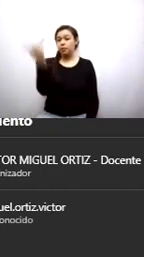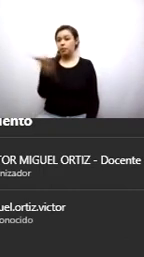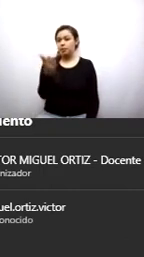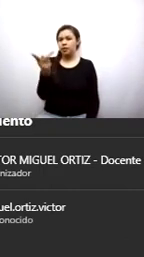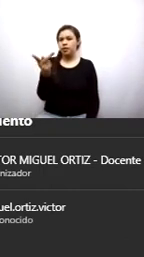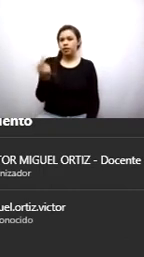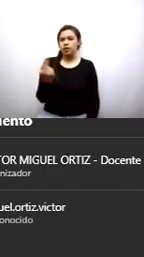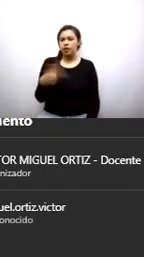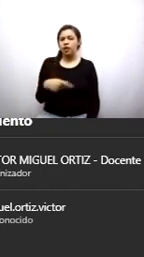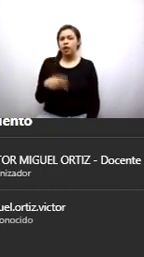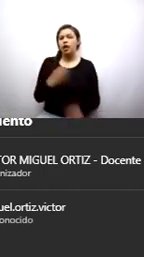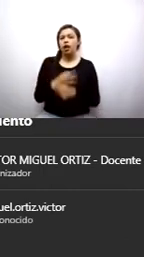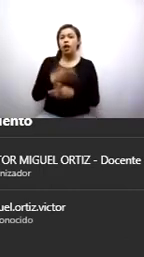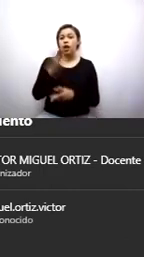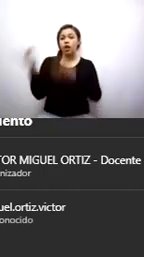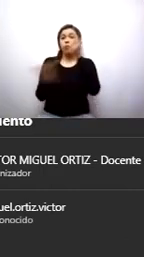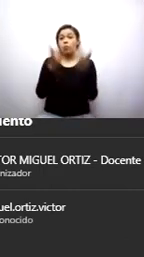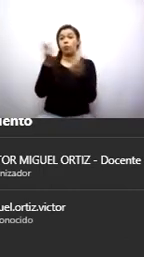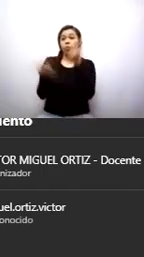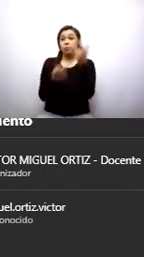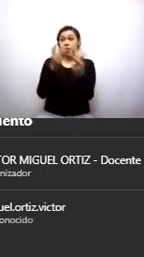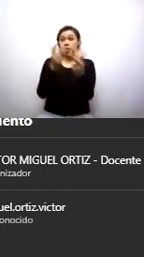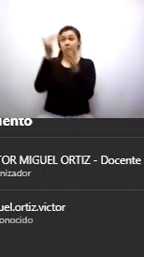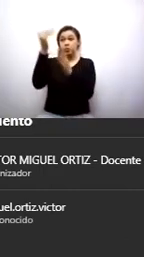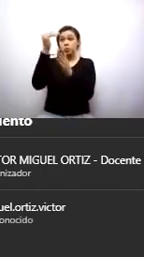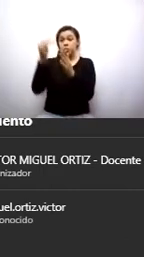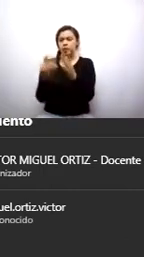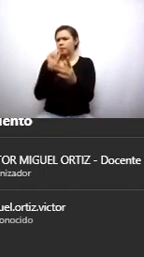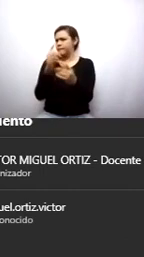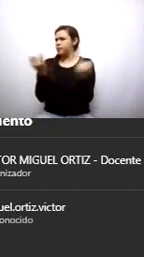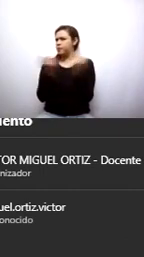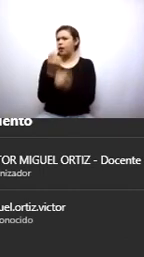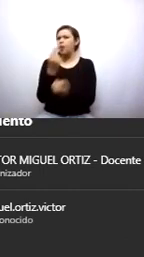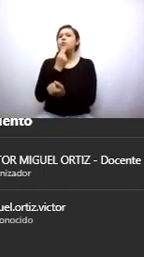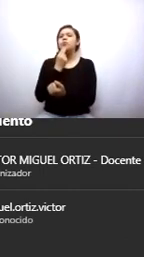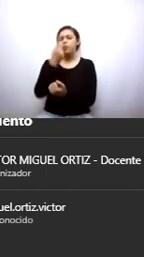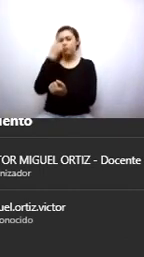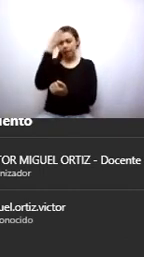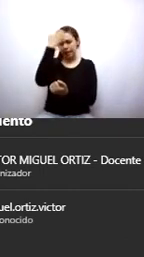mediante un formulario, que también podemos hacer uso de él a través de la experiencia.